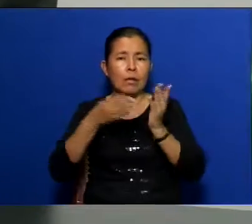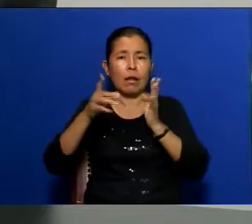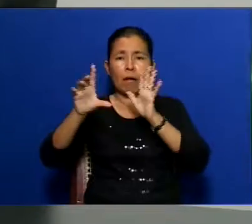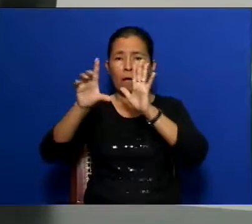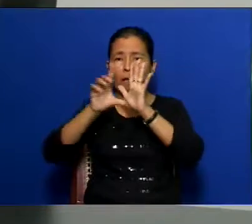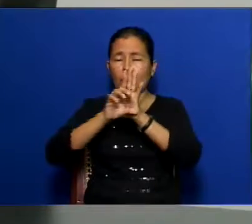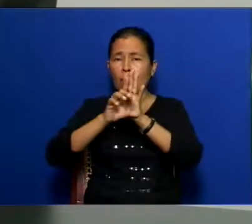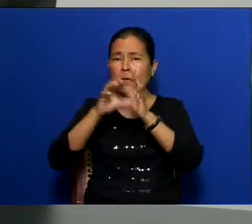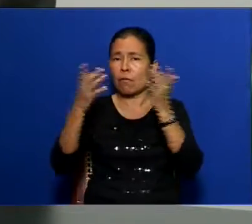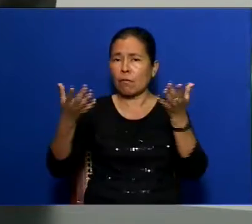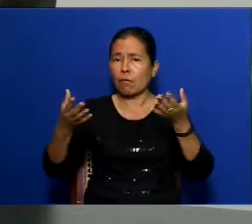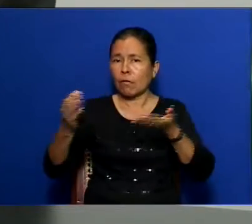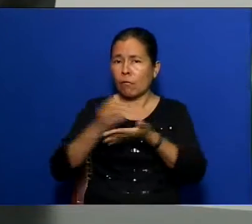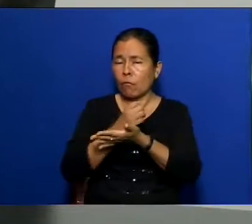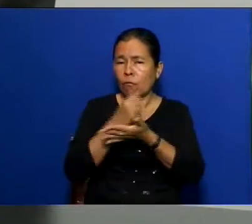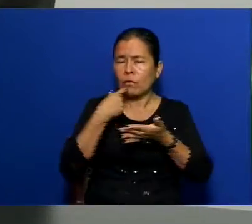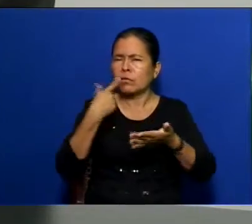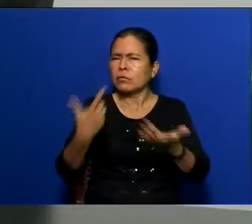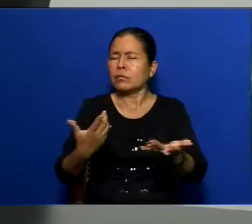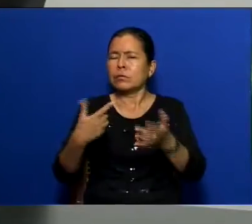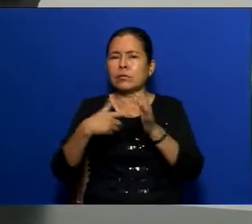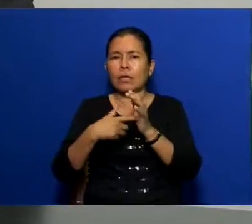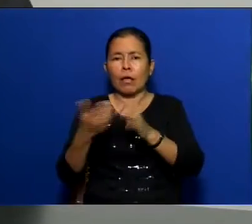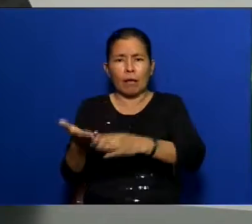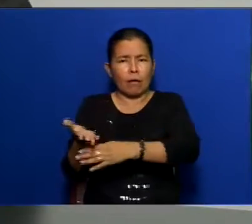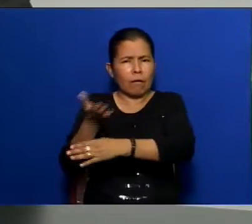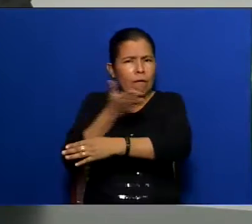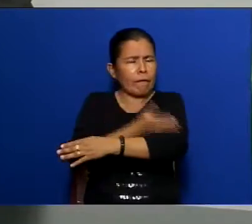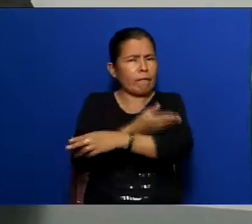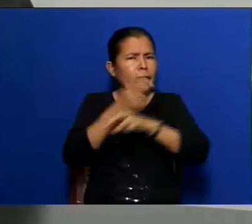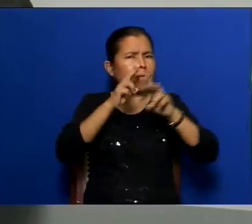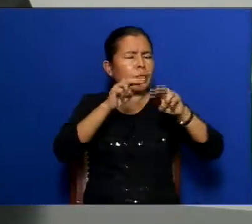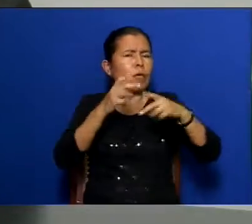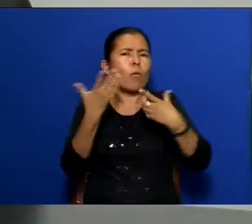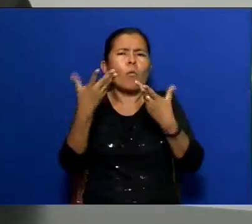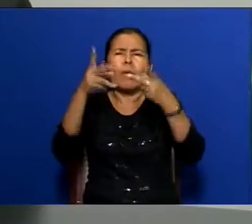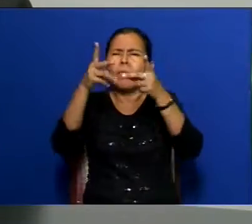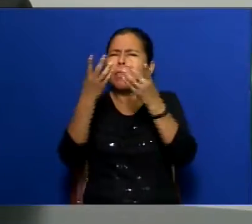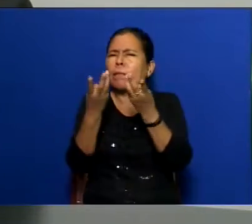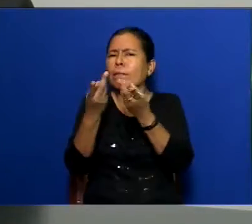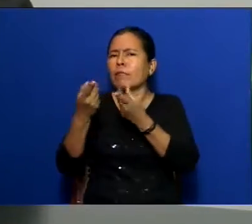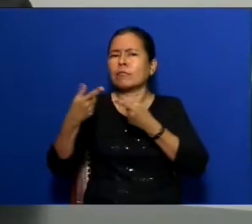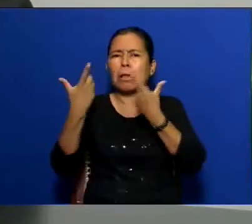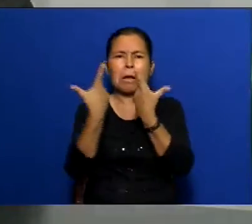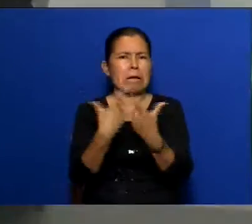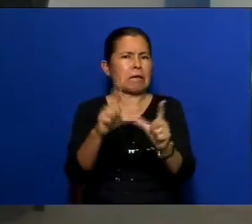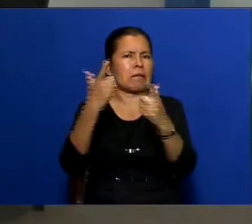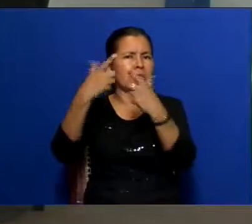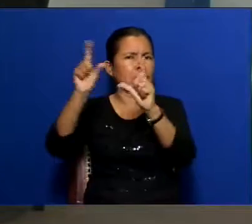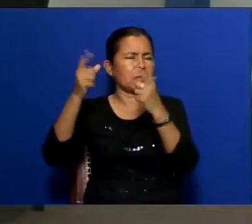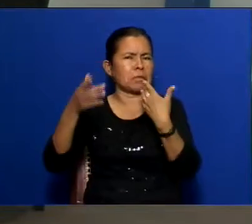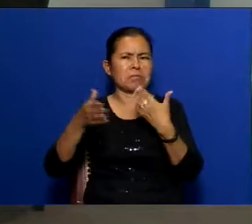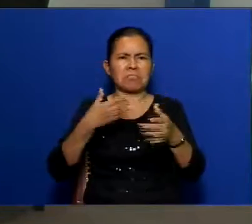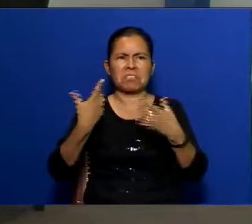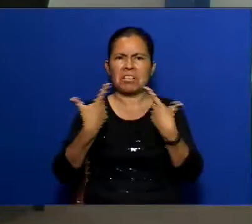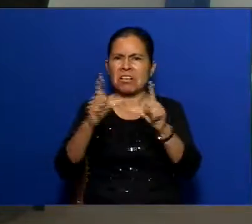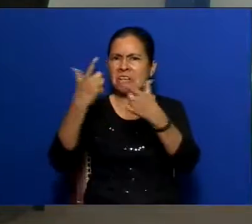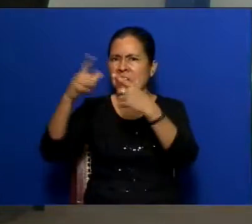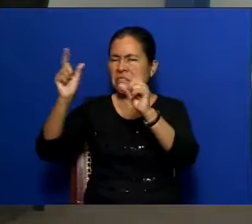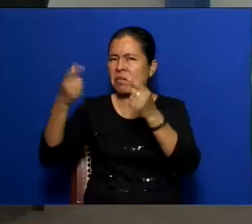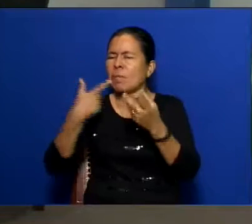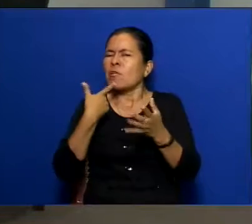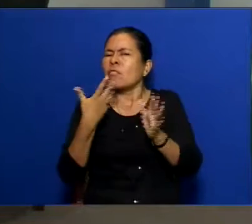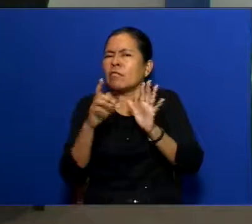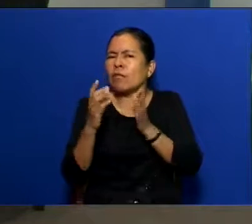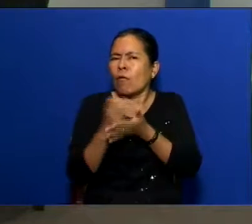las valoraciones o las pericias psicológicas, el nivel de impunidad podría, o había, digamos, un porcentaje importante de